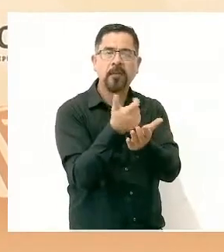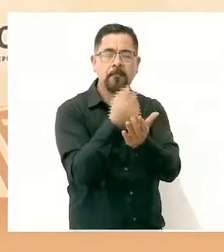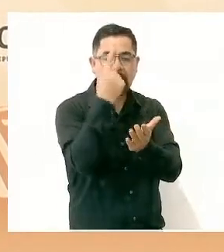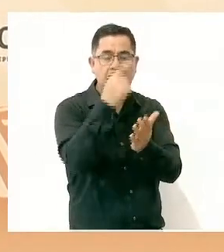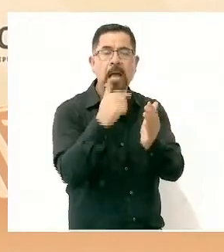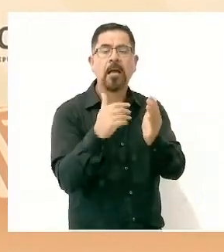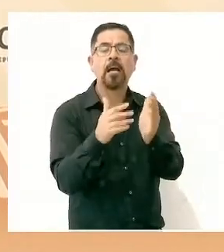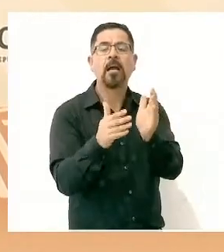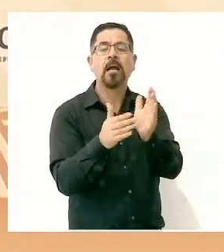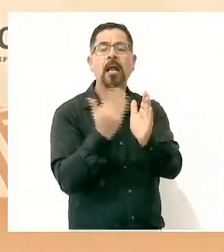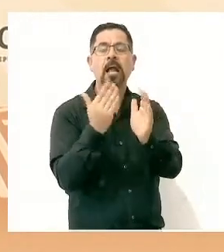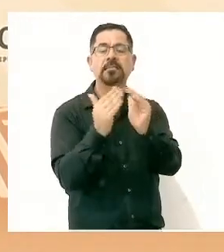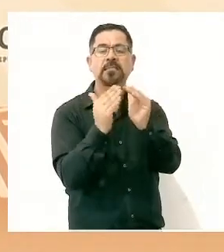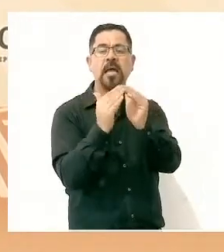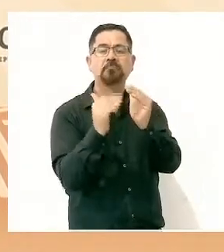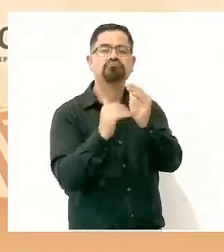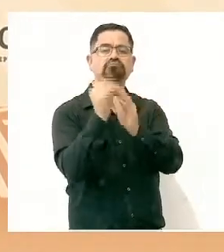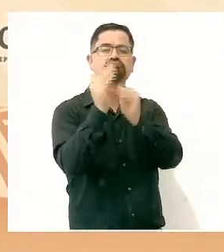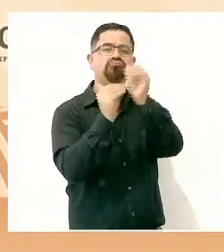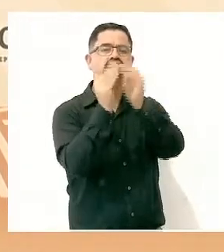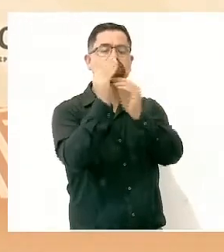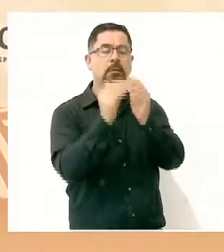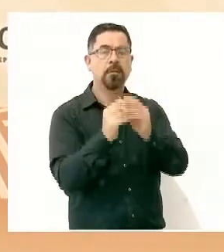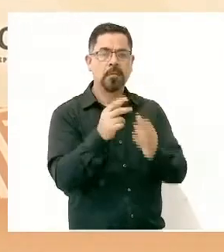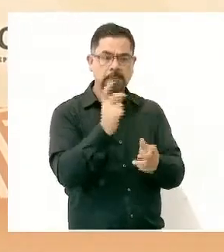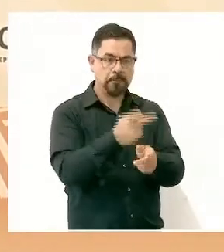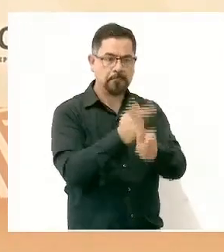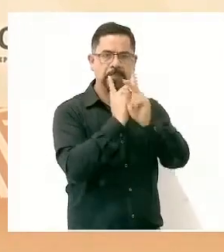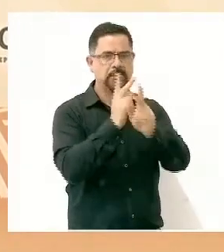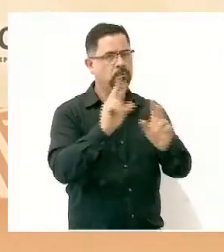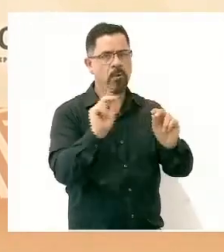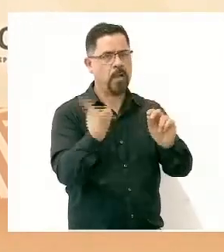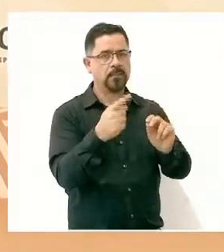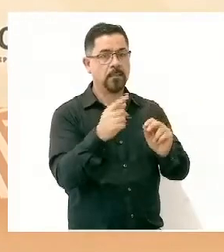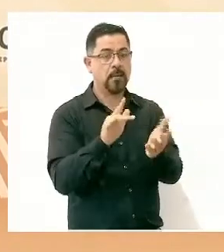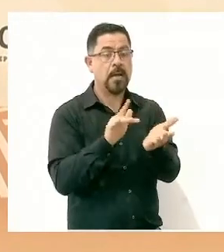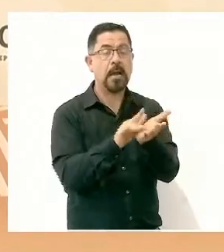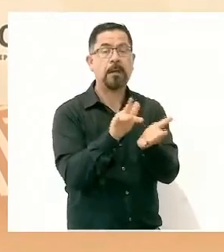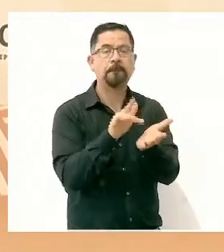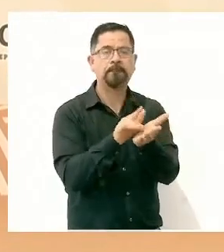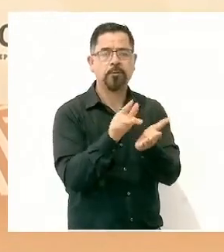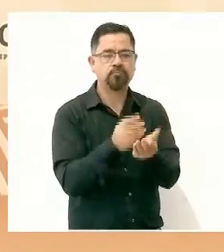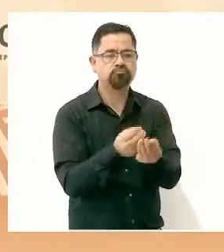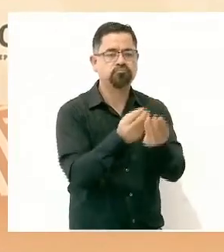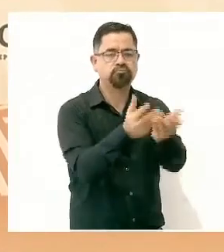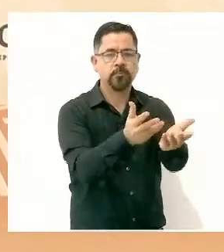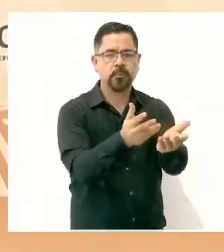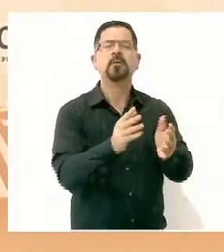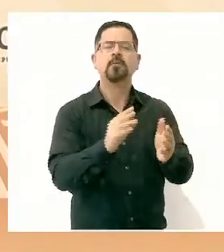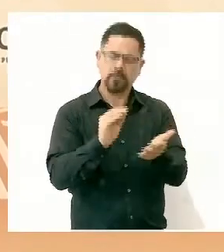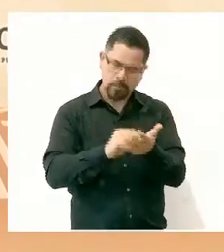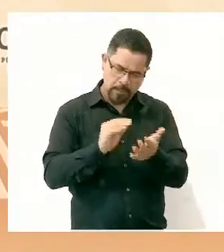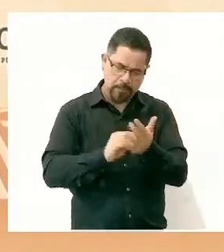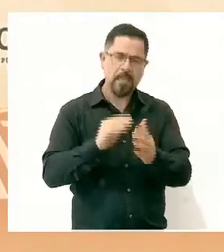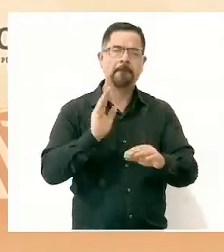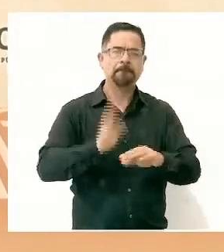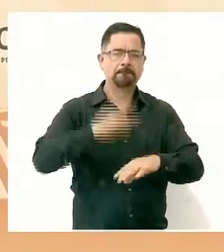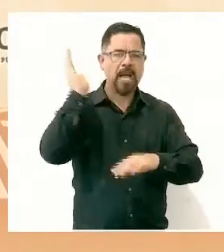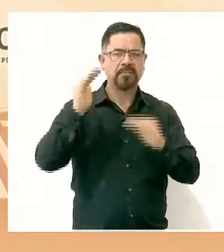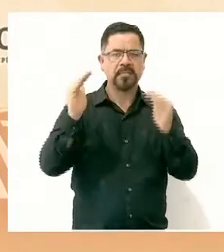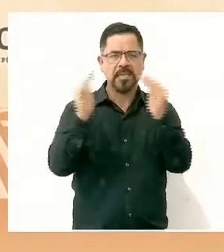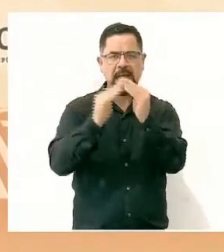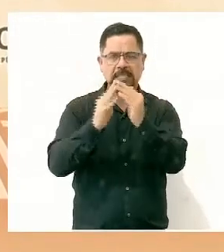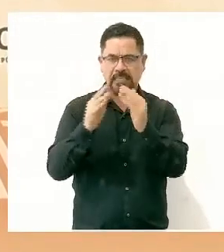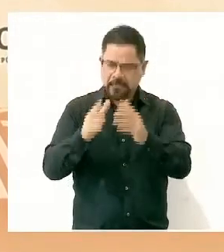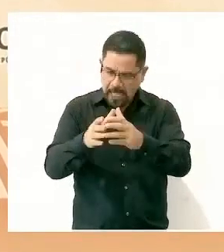no es crédito. Y vamos a seguir apoyando para la ampliación, el mejoramiento y la